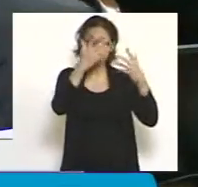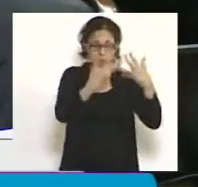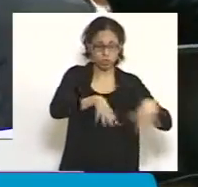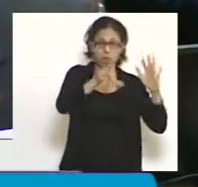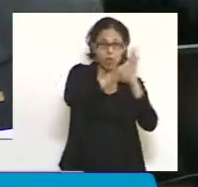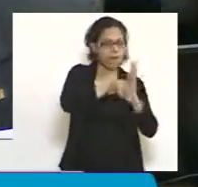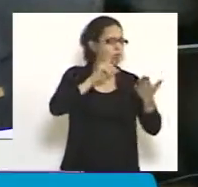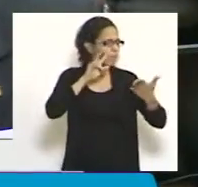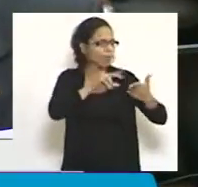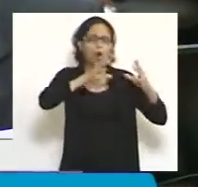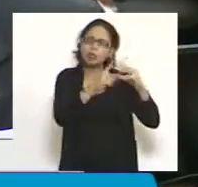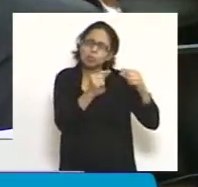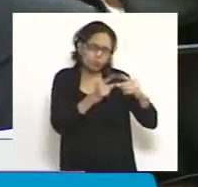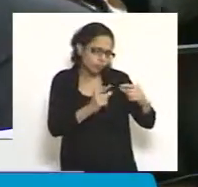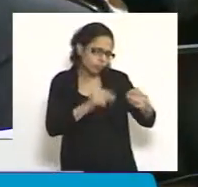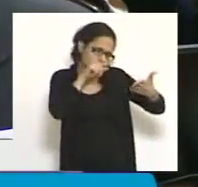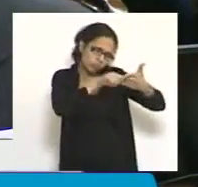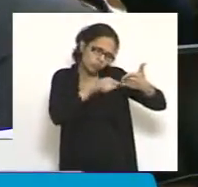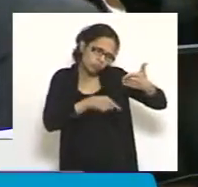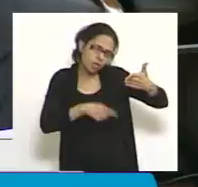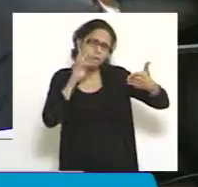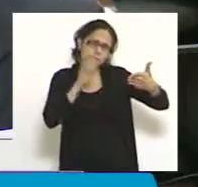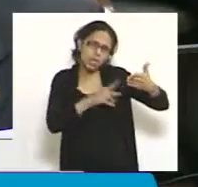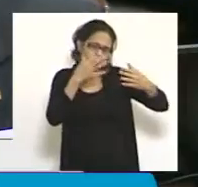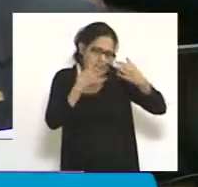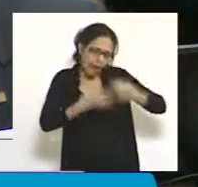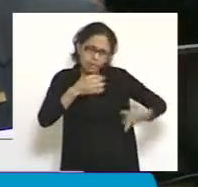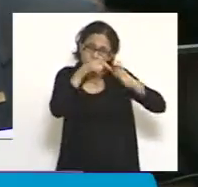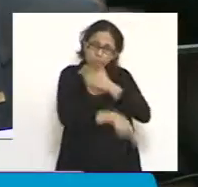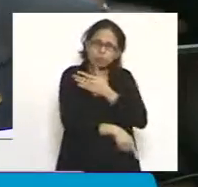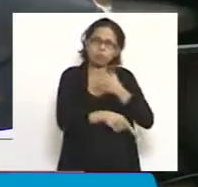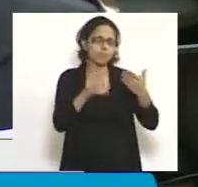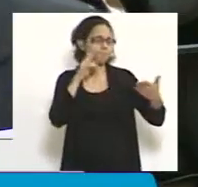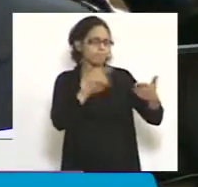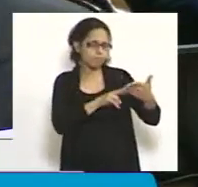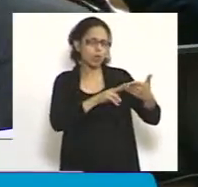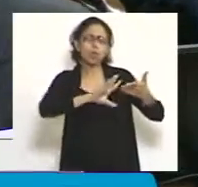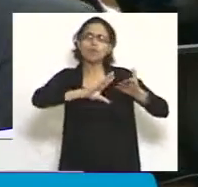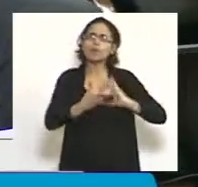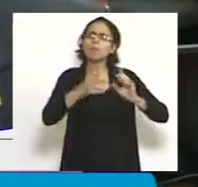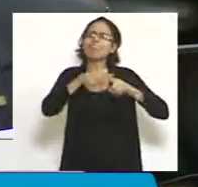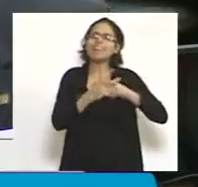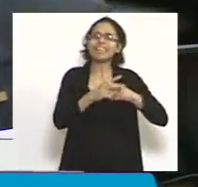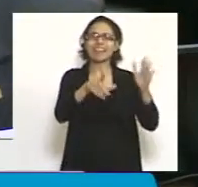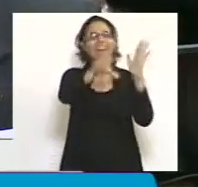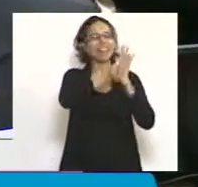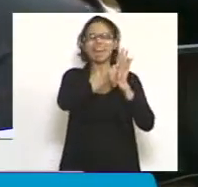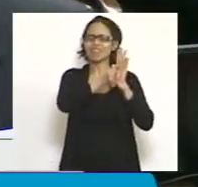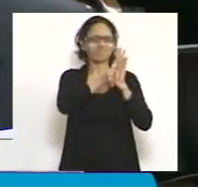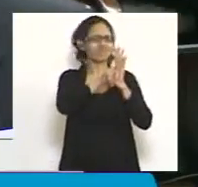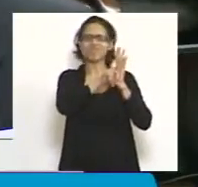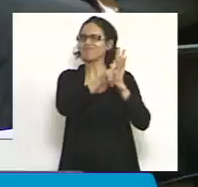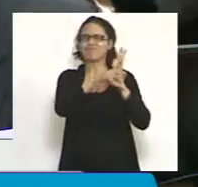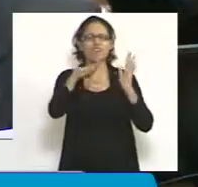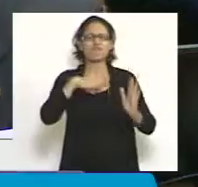proyecto, Presidenta, vemos claramente que hay una técnica legislativa que es deficiente. Lo vemos a